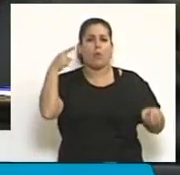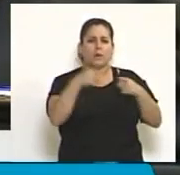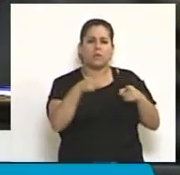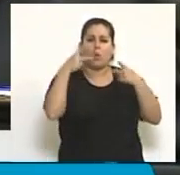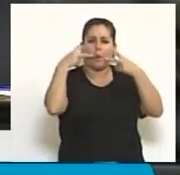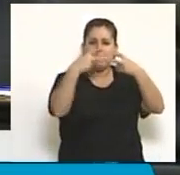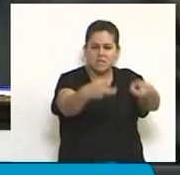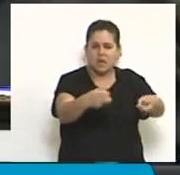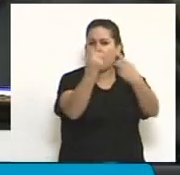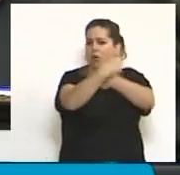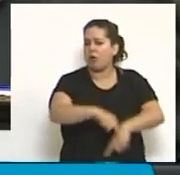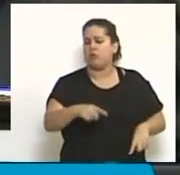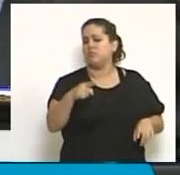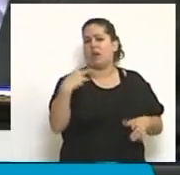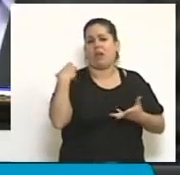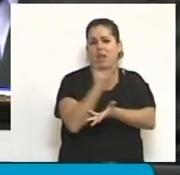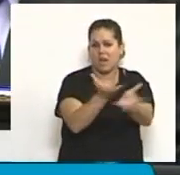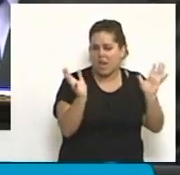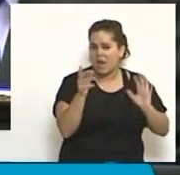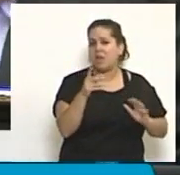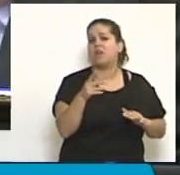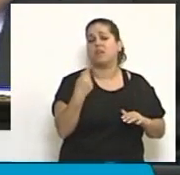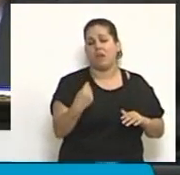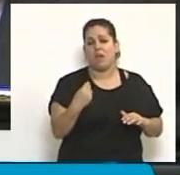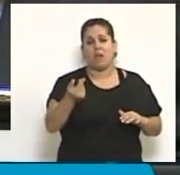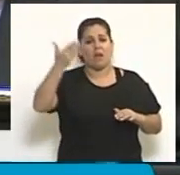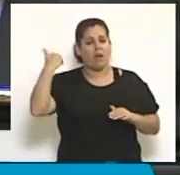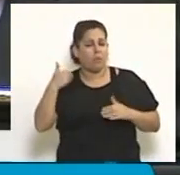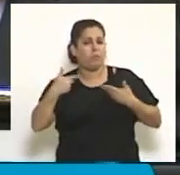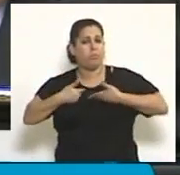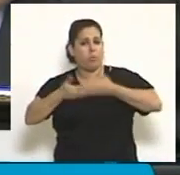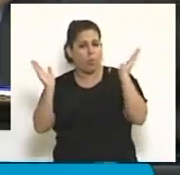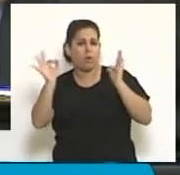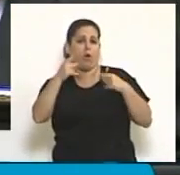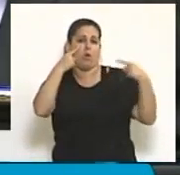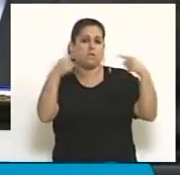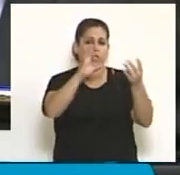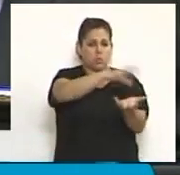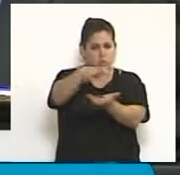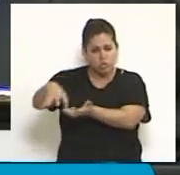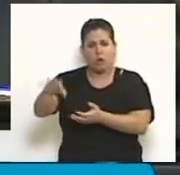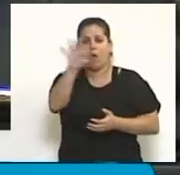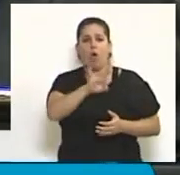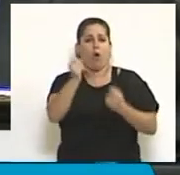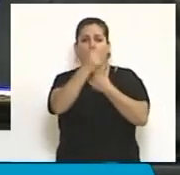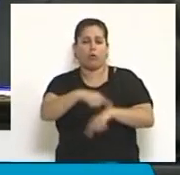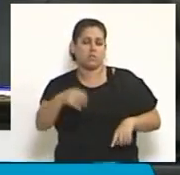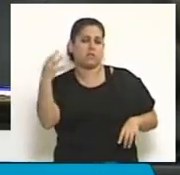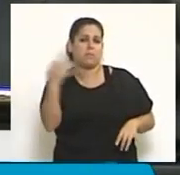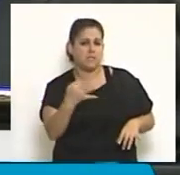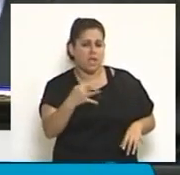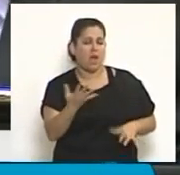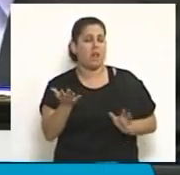y abordar fenómenos generales que por su trascendencia pública o institucional o razones de especialización